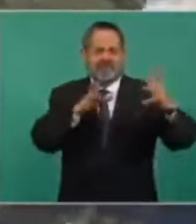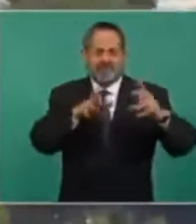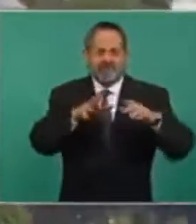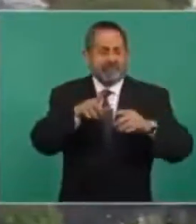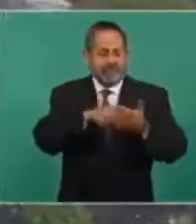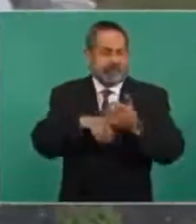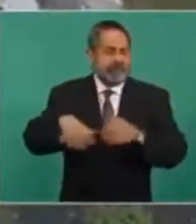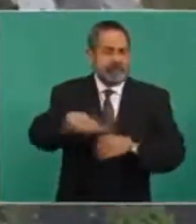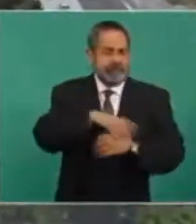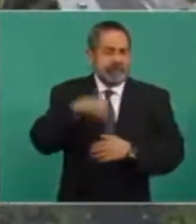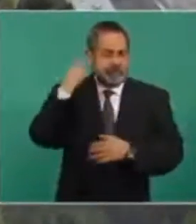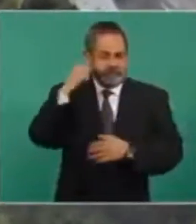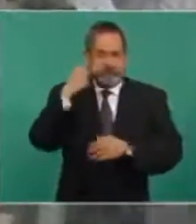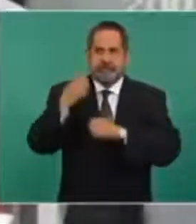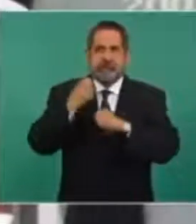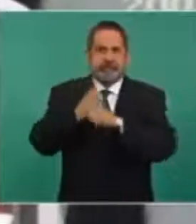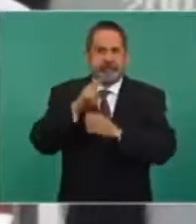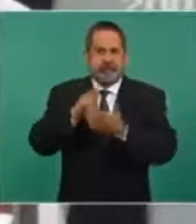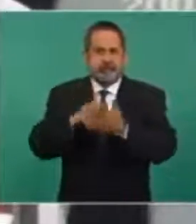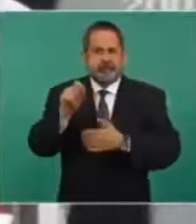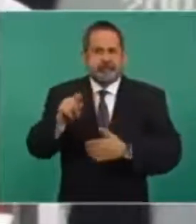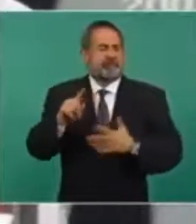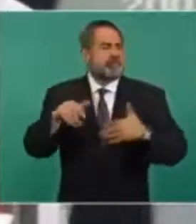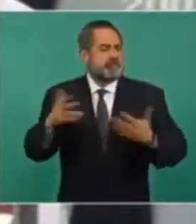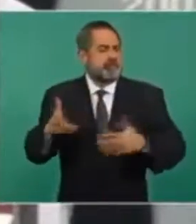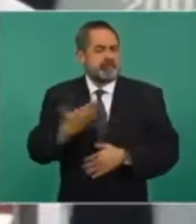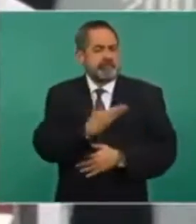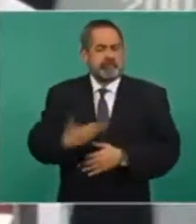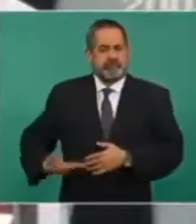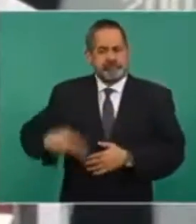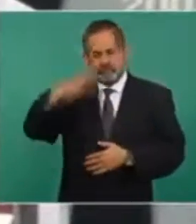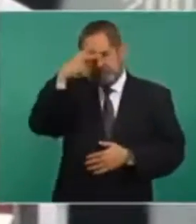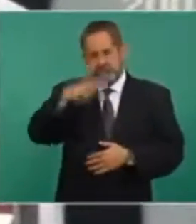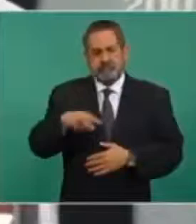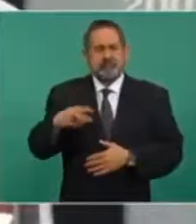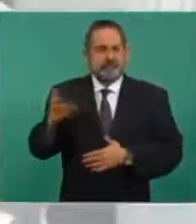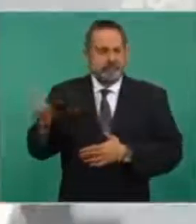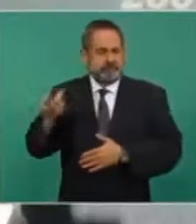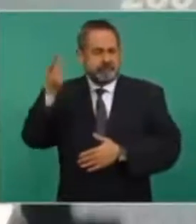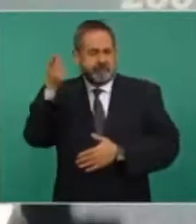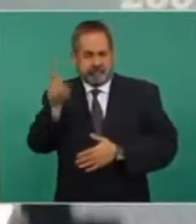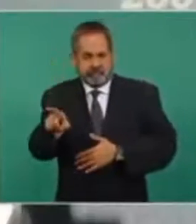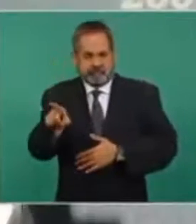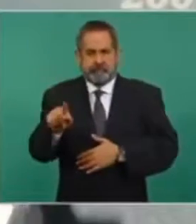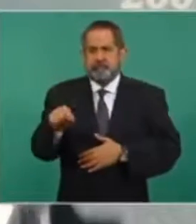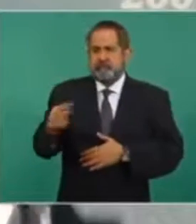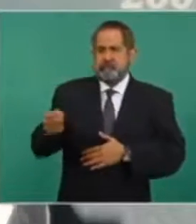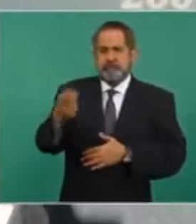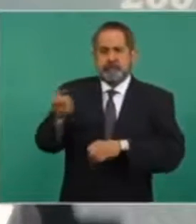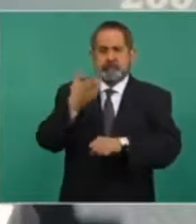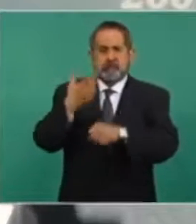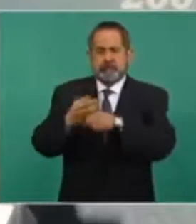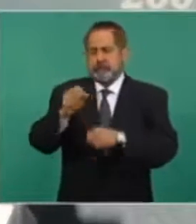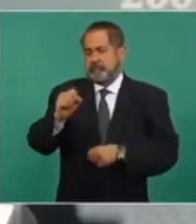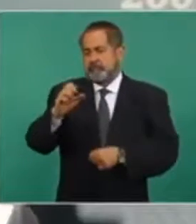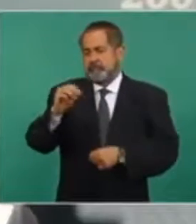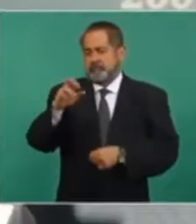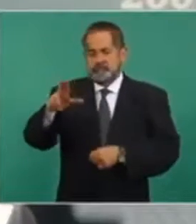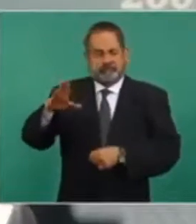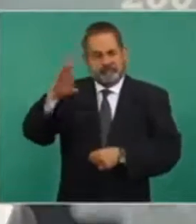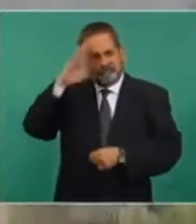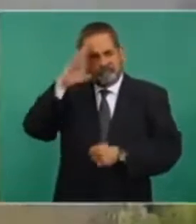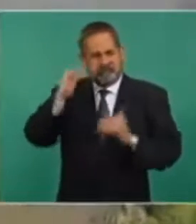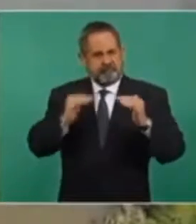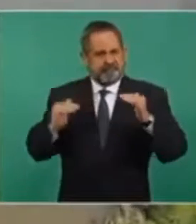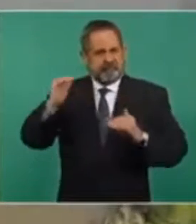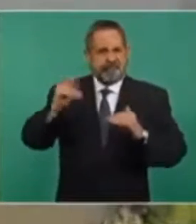Tabasco de finales del 2020, el ciudadano presidente de la República instruyó al secretario de Marina y alto mando de la Armada de